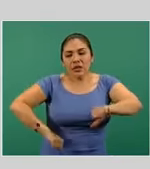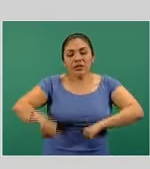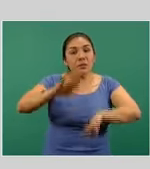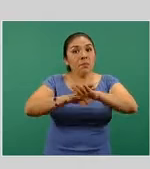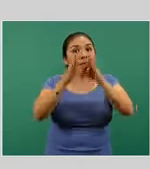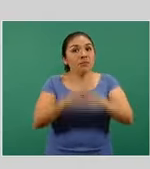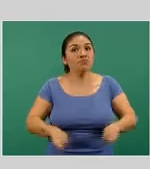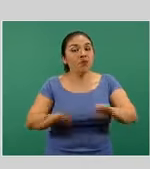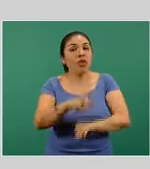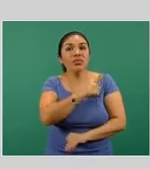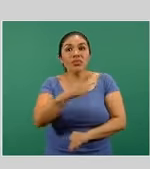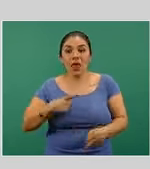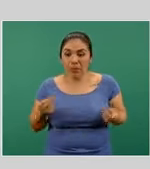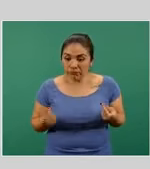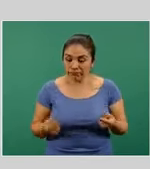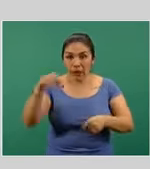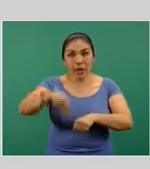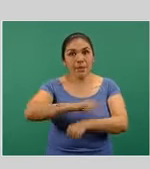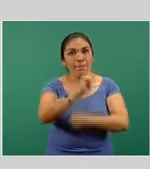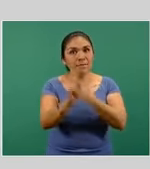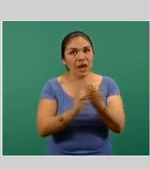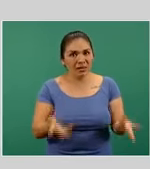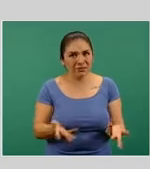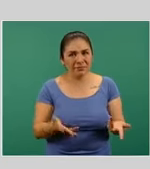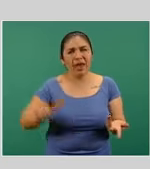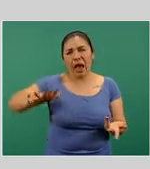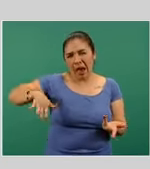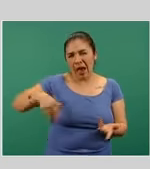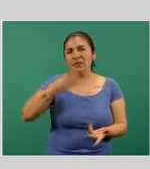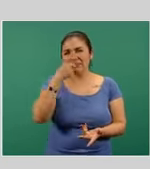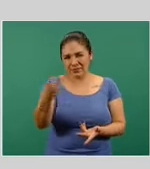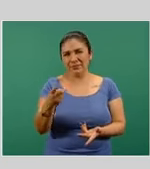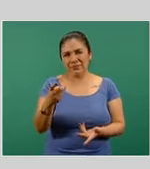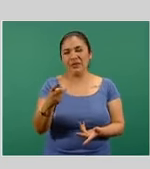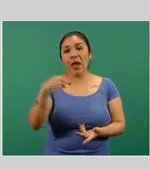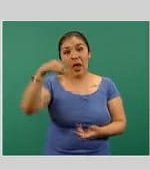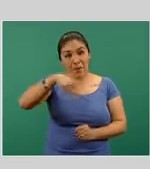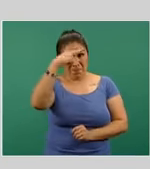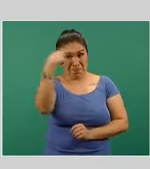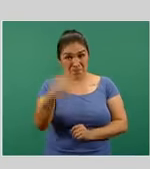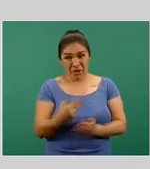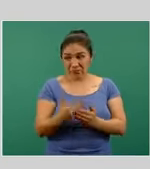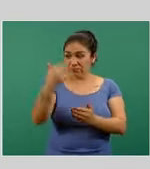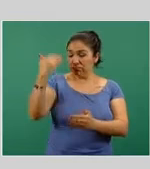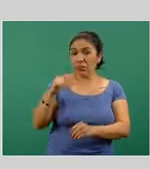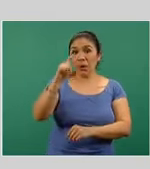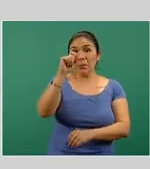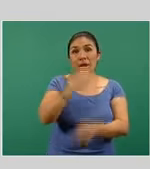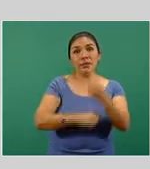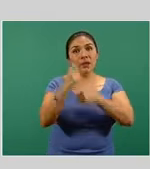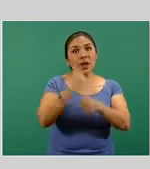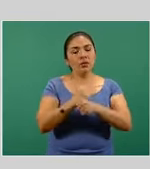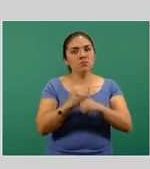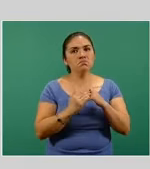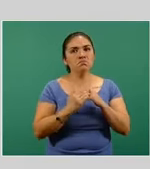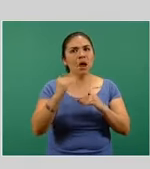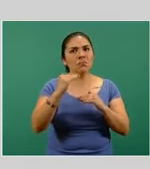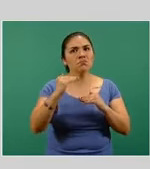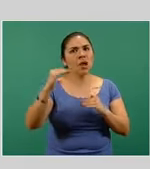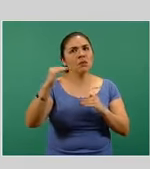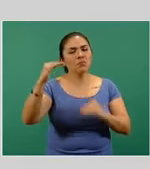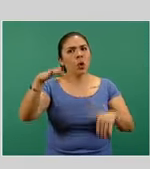importantes que se tienen que hacer en el país. Como ya se ha mencionado antes, en México en los últimos 20 años ha estado aumentando de